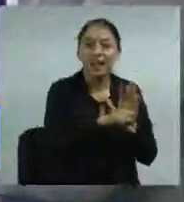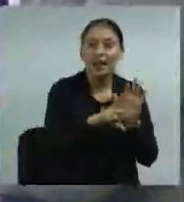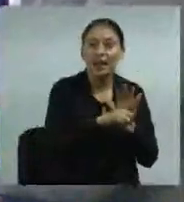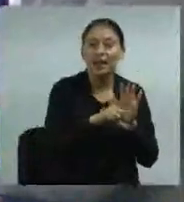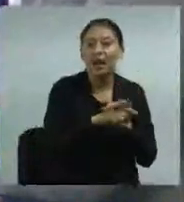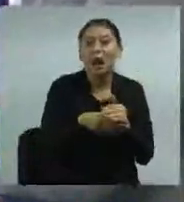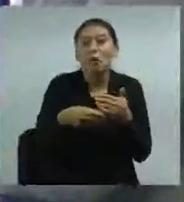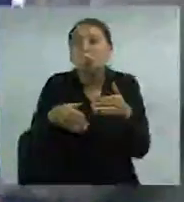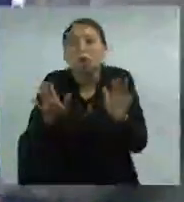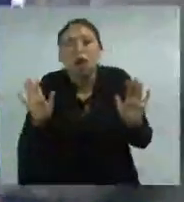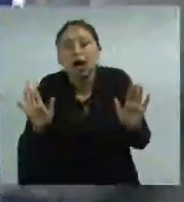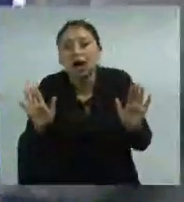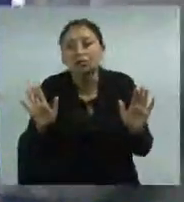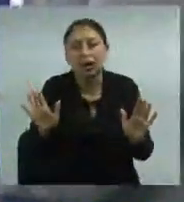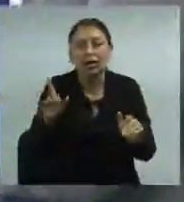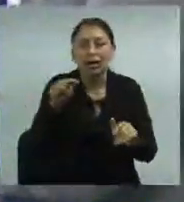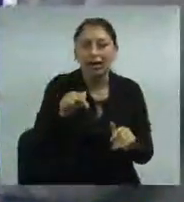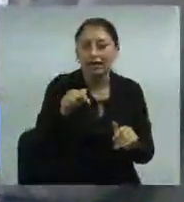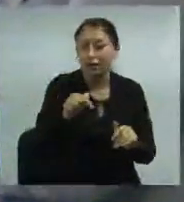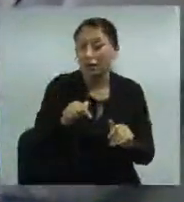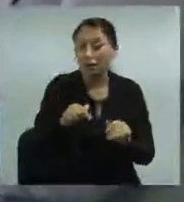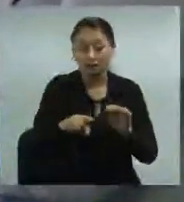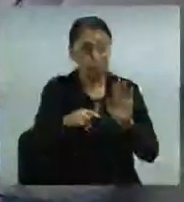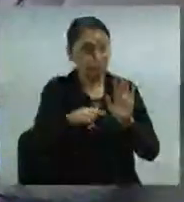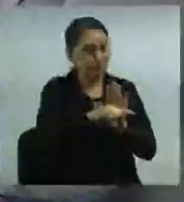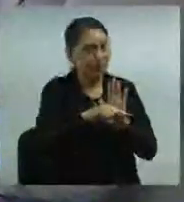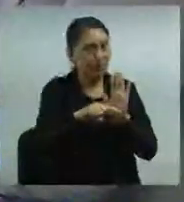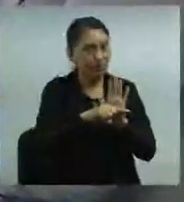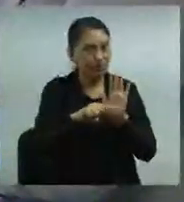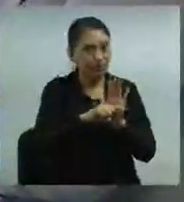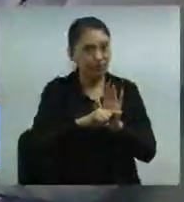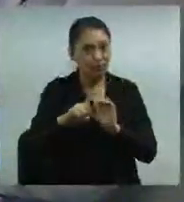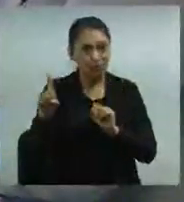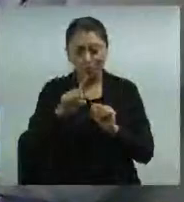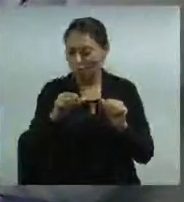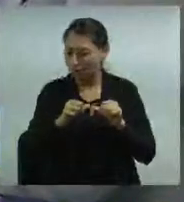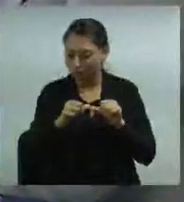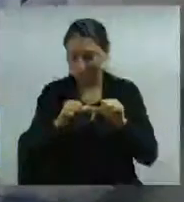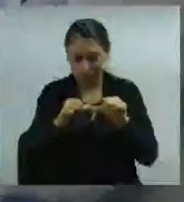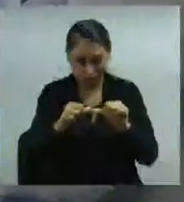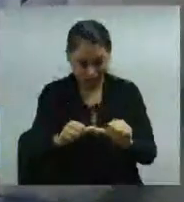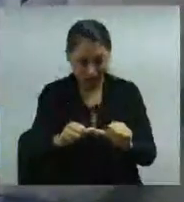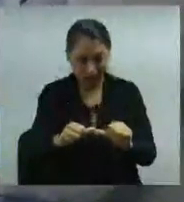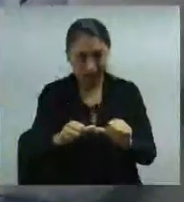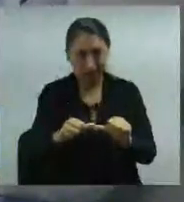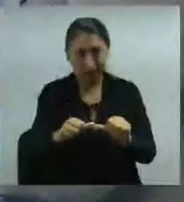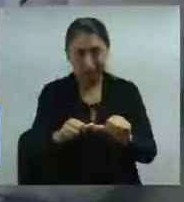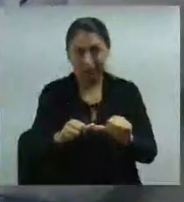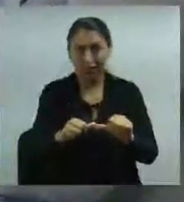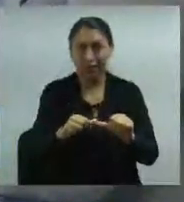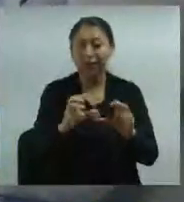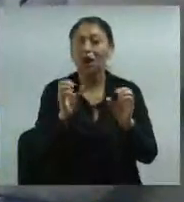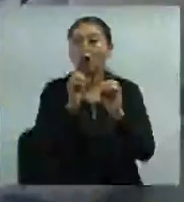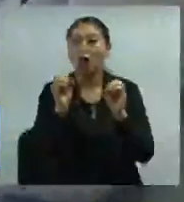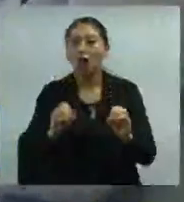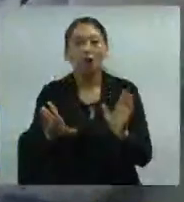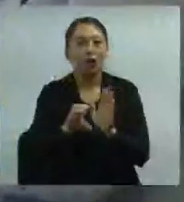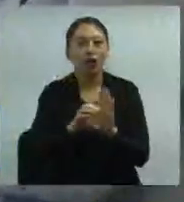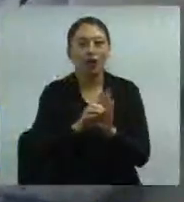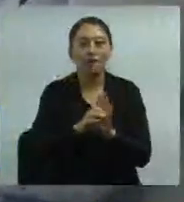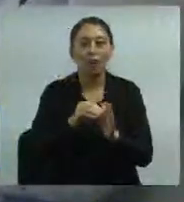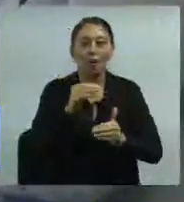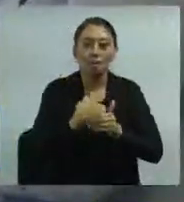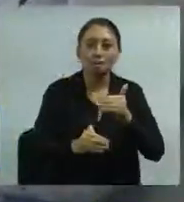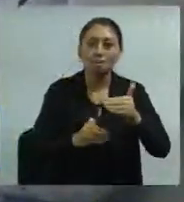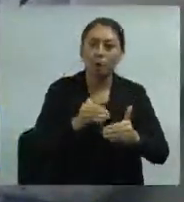casuísticamente. Eso es nefasto y no debe ocurrir. Mi incitación es que terminados los procesos